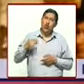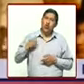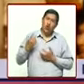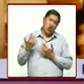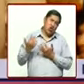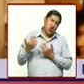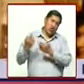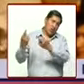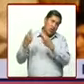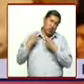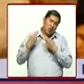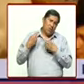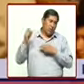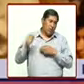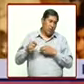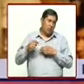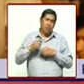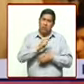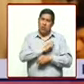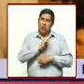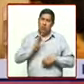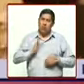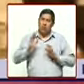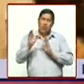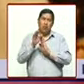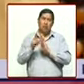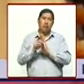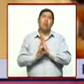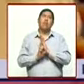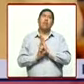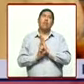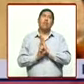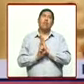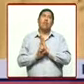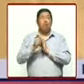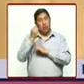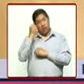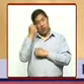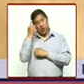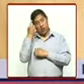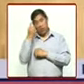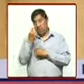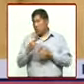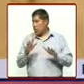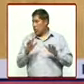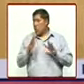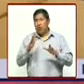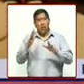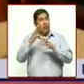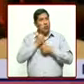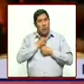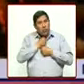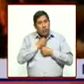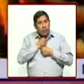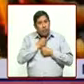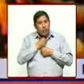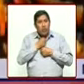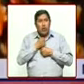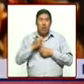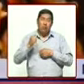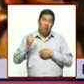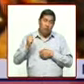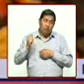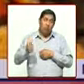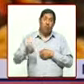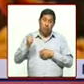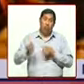de la respuesta que nos tiene que dar el Tribunal Constitucional. Muy bien, tenemos entendido que ya han sido recibidos en una audiencia por los magistrados, ¿eso es